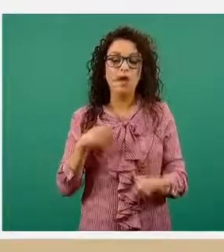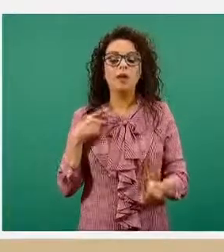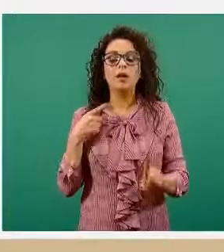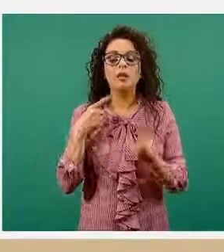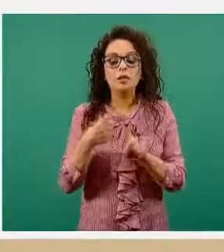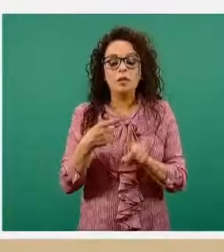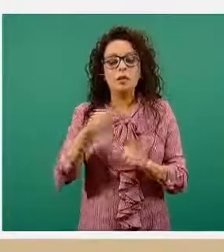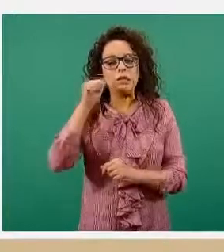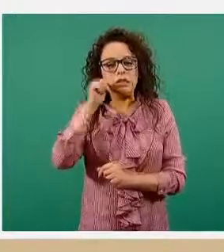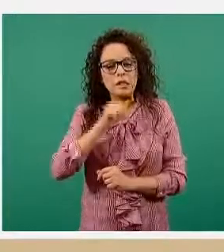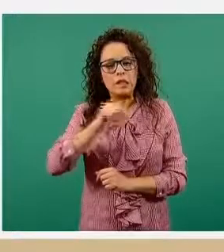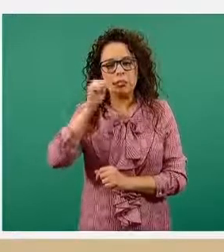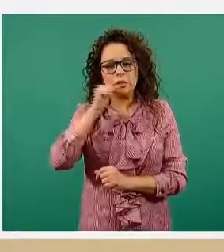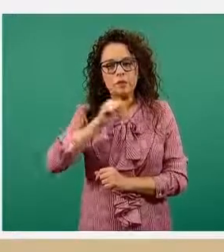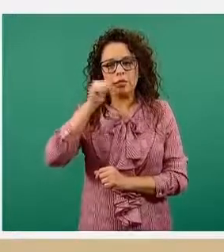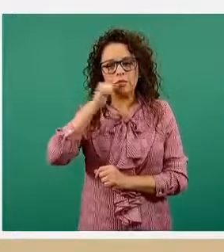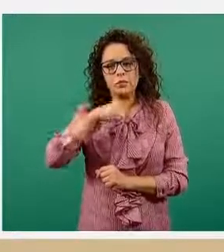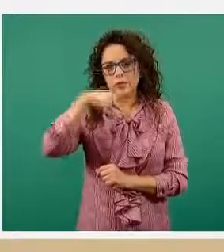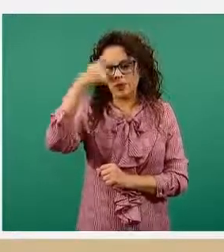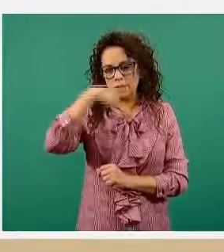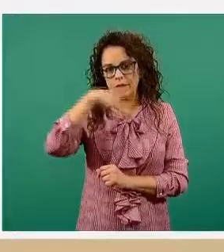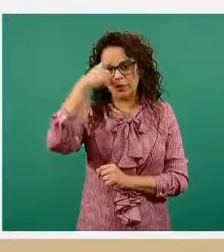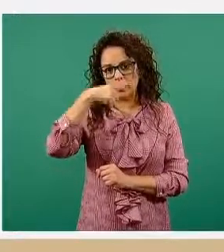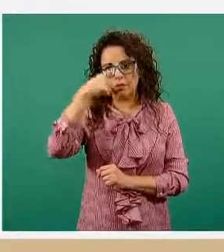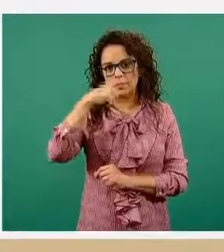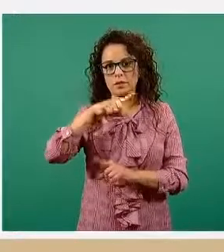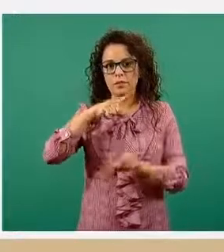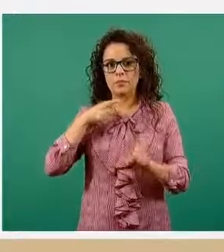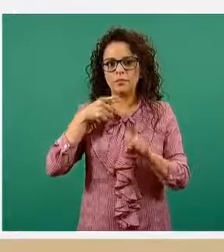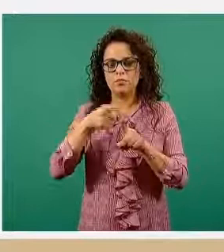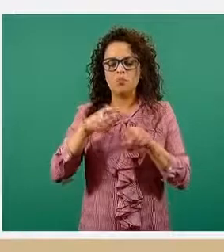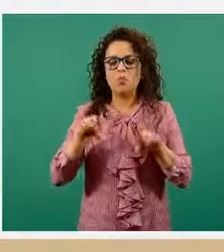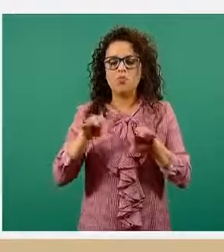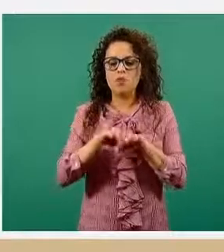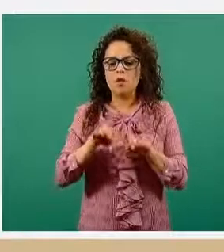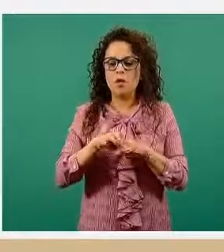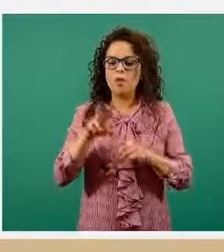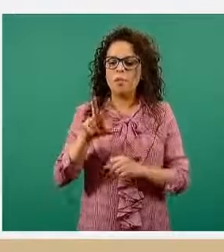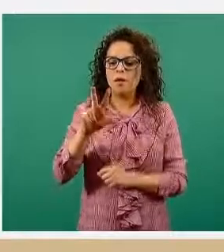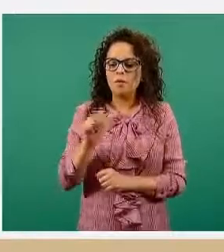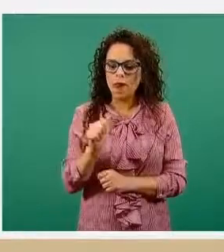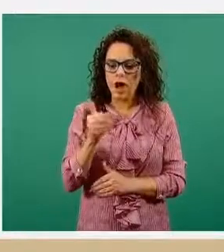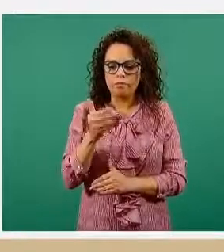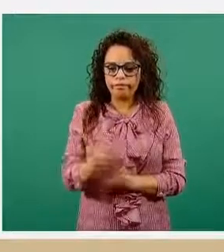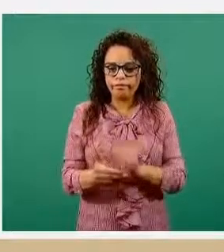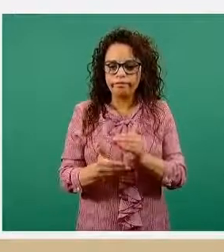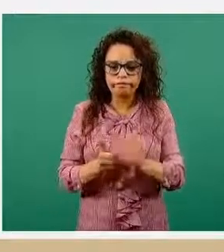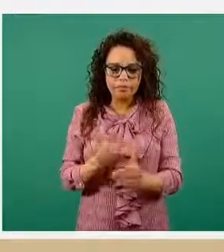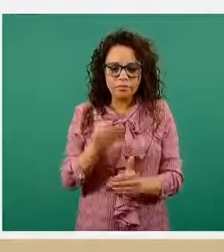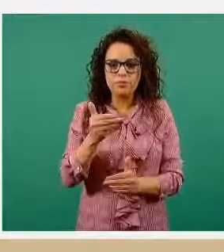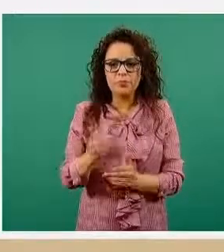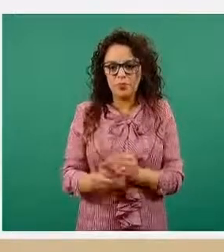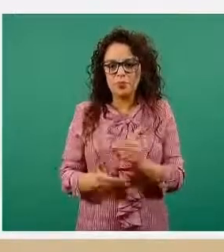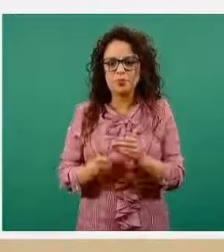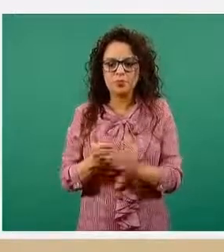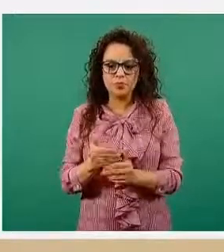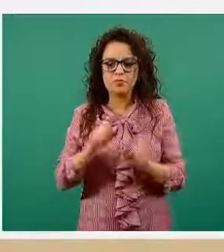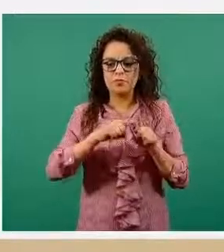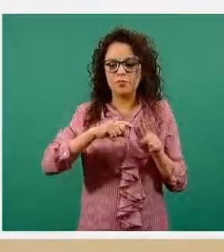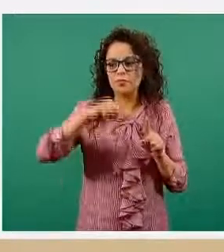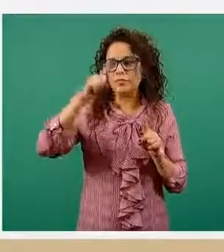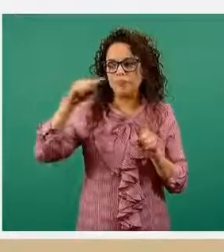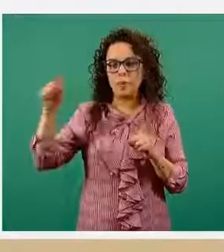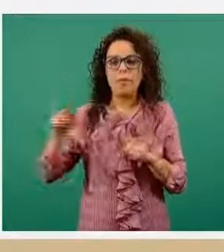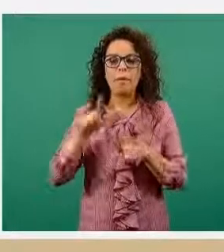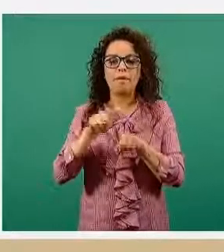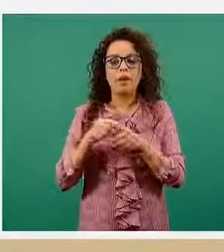las noches sobre cómo se está comportando y cómo sigue en su momento graficando la curva de